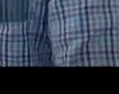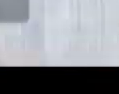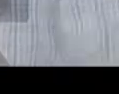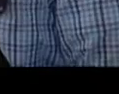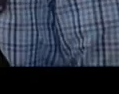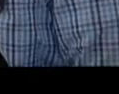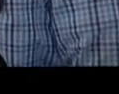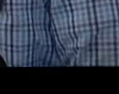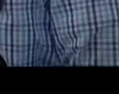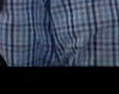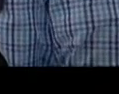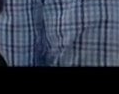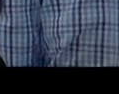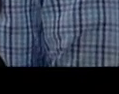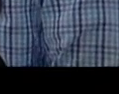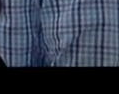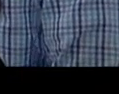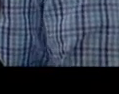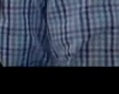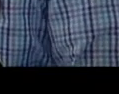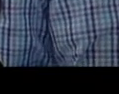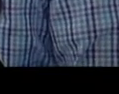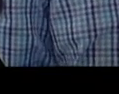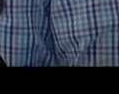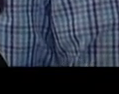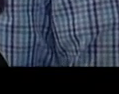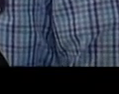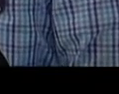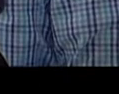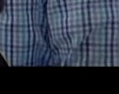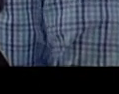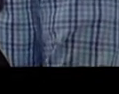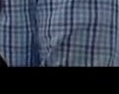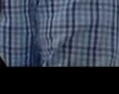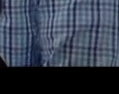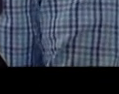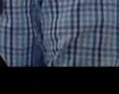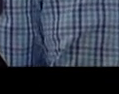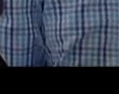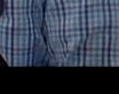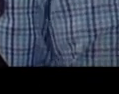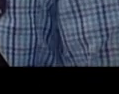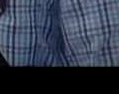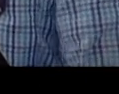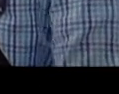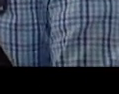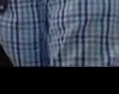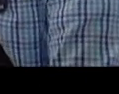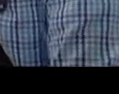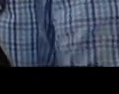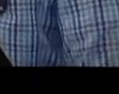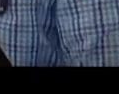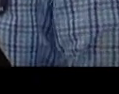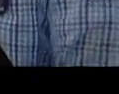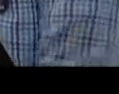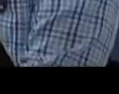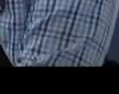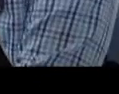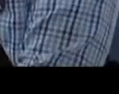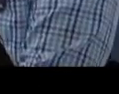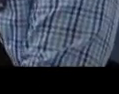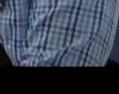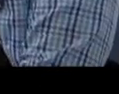directamente. Yo sobre todo quise venir aquí, tanto porque mis padres me lo recomendaron, porque vieron que yo tenía pues